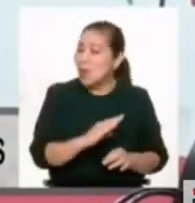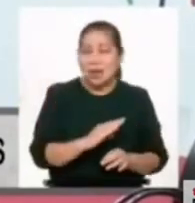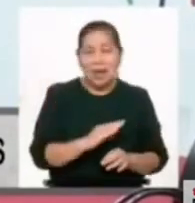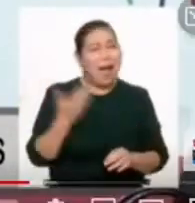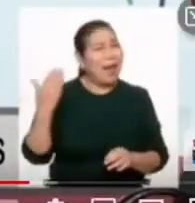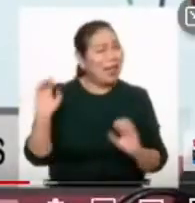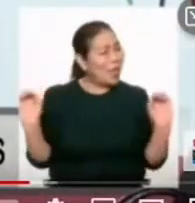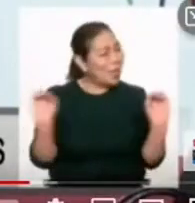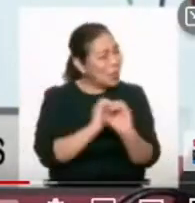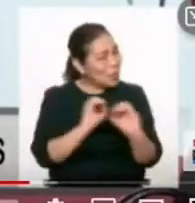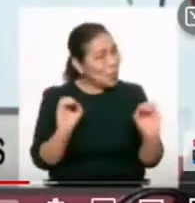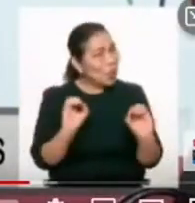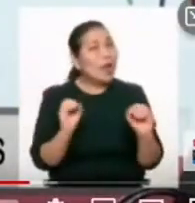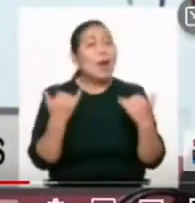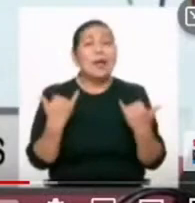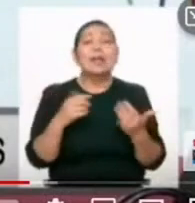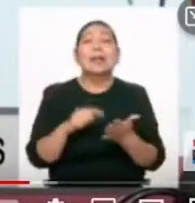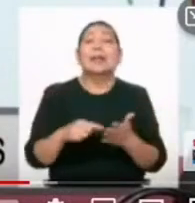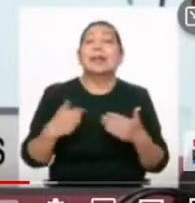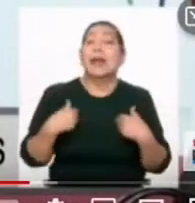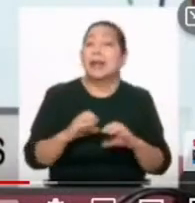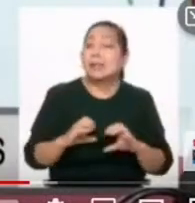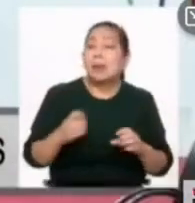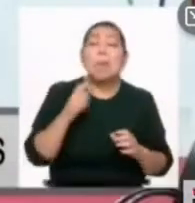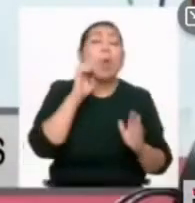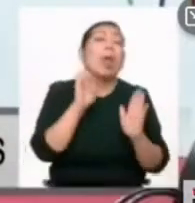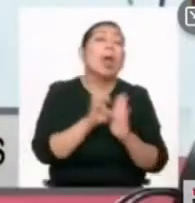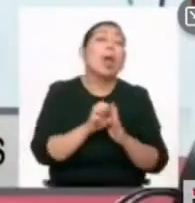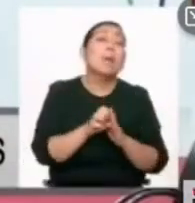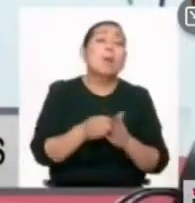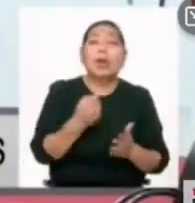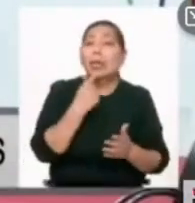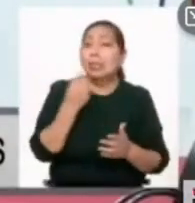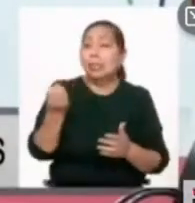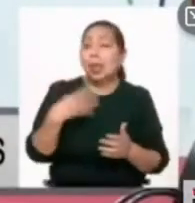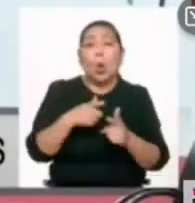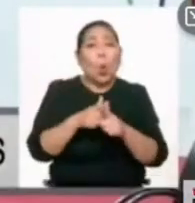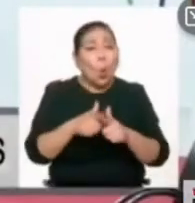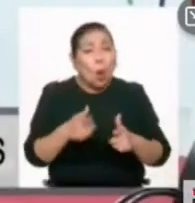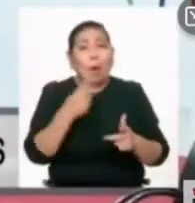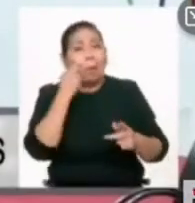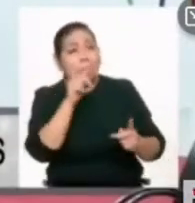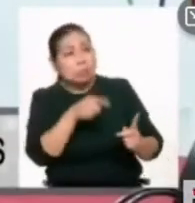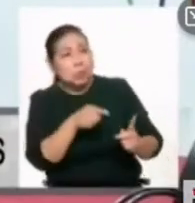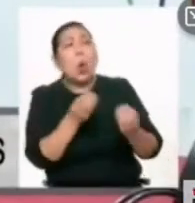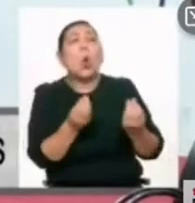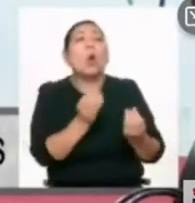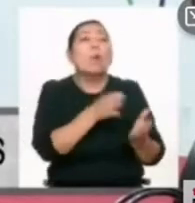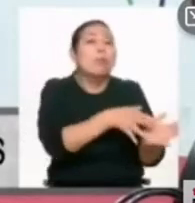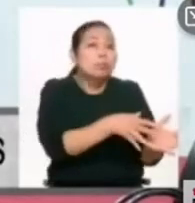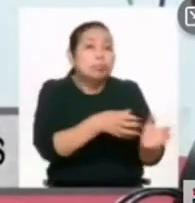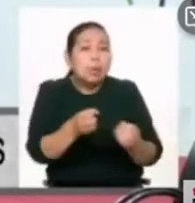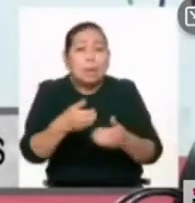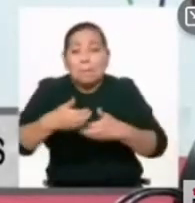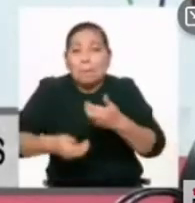se hizo eso, pero ahora se tiene que hacer. Nos dicen, por ejemplo, nosotros estamos en tal sitio, mire usted, de aquí cómo vamos a